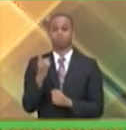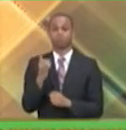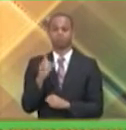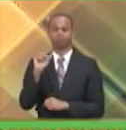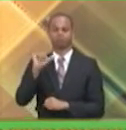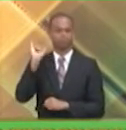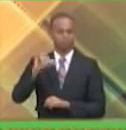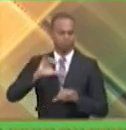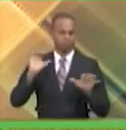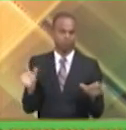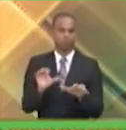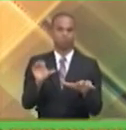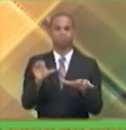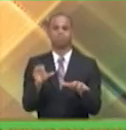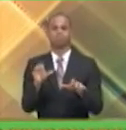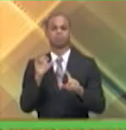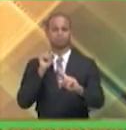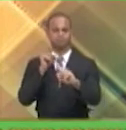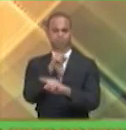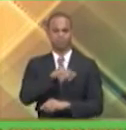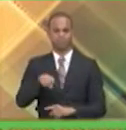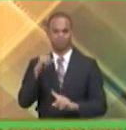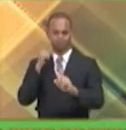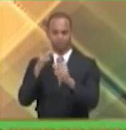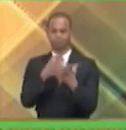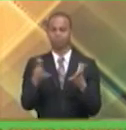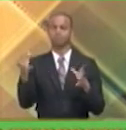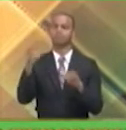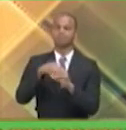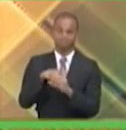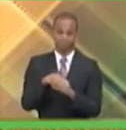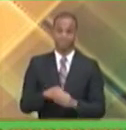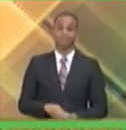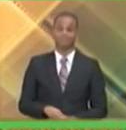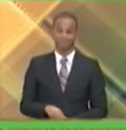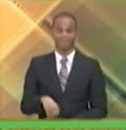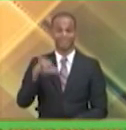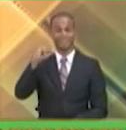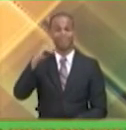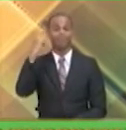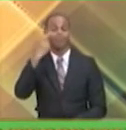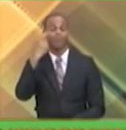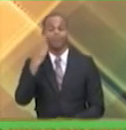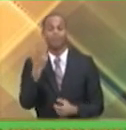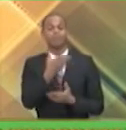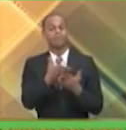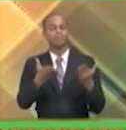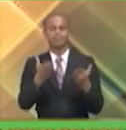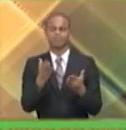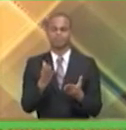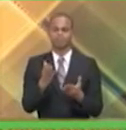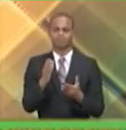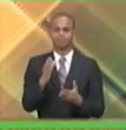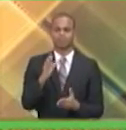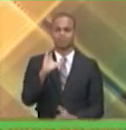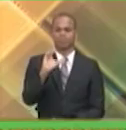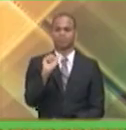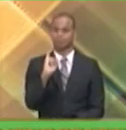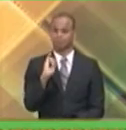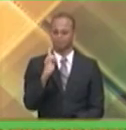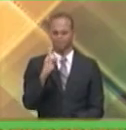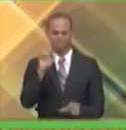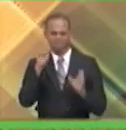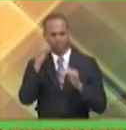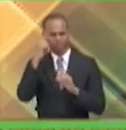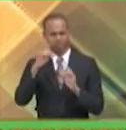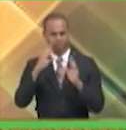una gran sensibilidad hacia estos temas de la inclusión. Por eso están los centros de atención integral a la